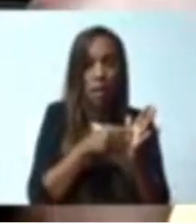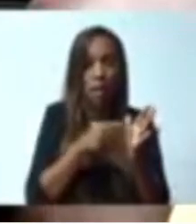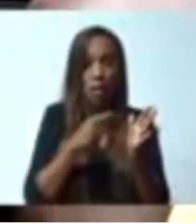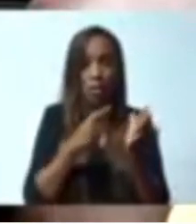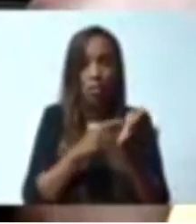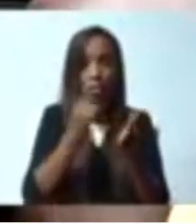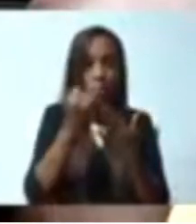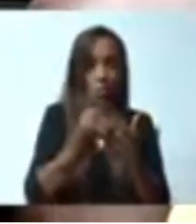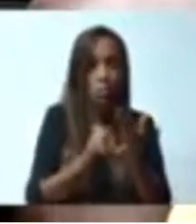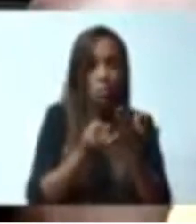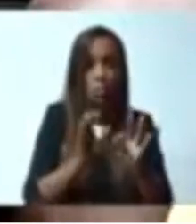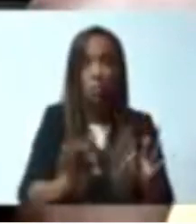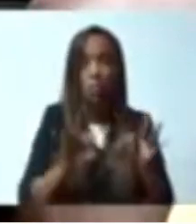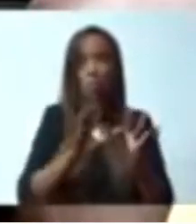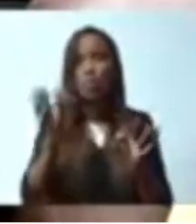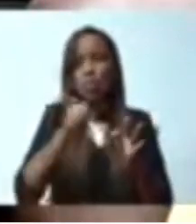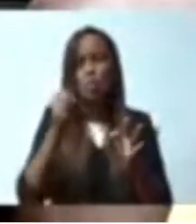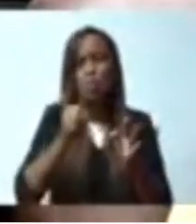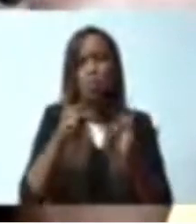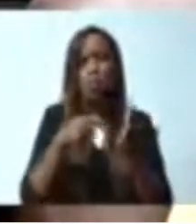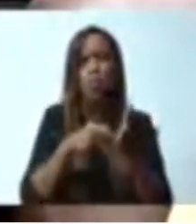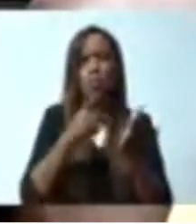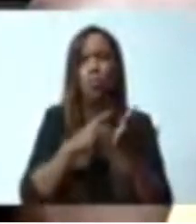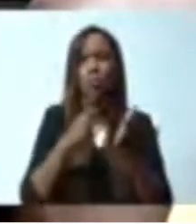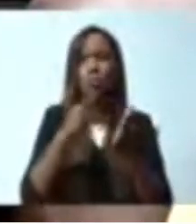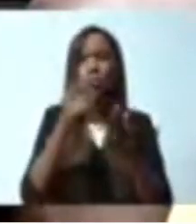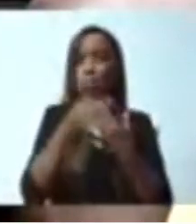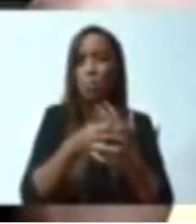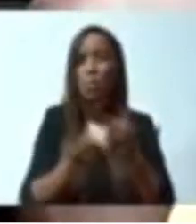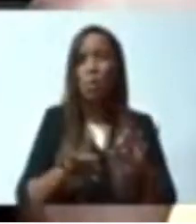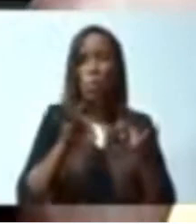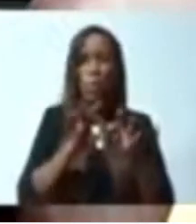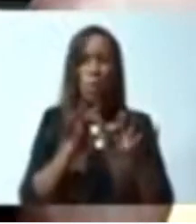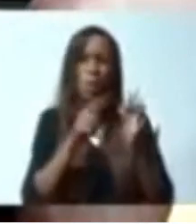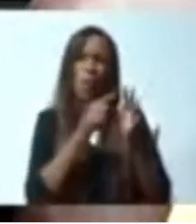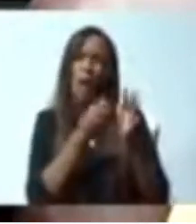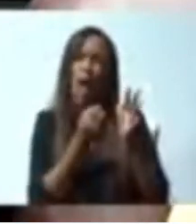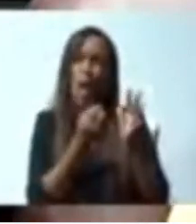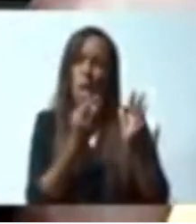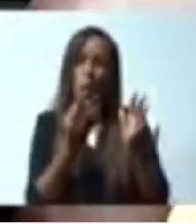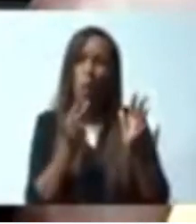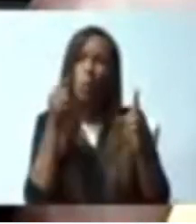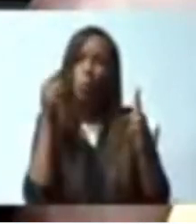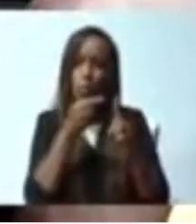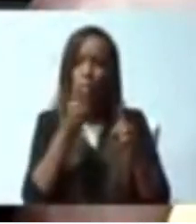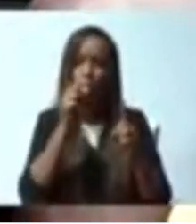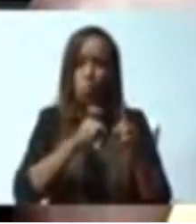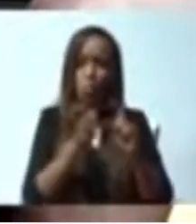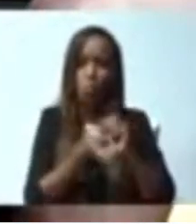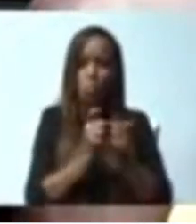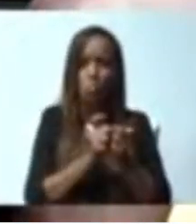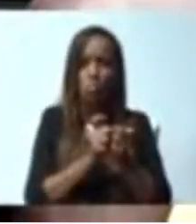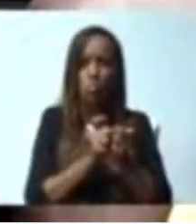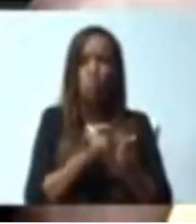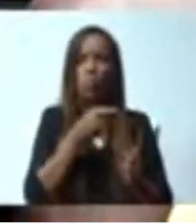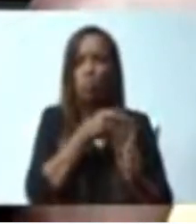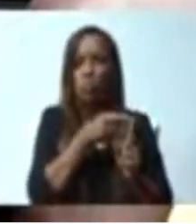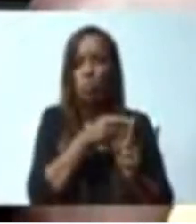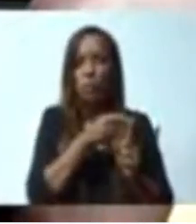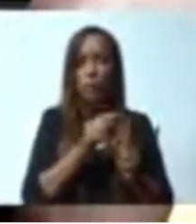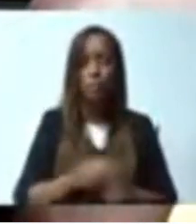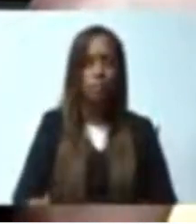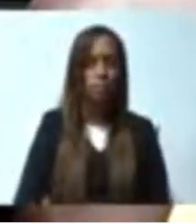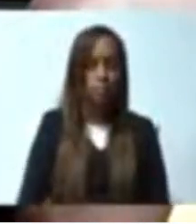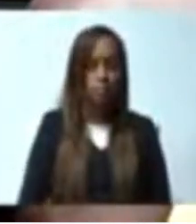aprovechando el turno, diferir de uno de los colegas que me antecedió en la palabra, porque habiendo sido parte de